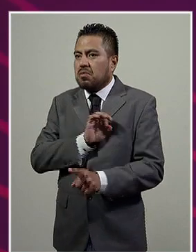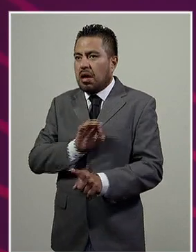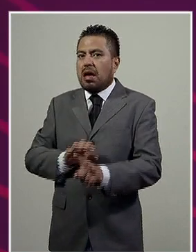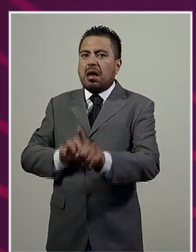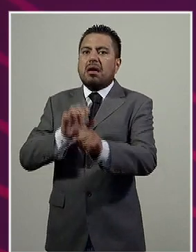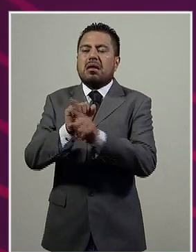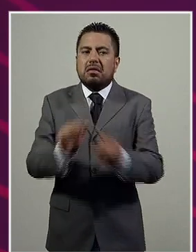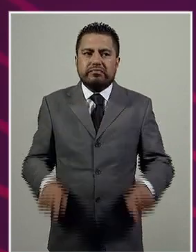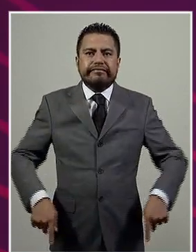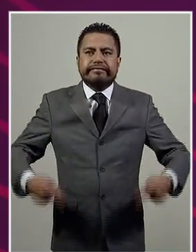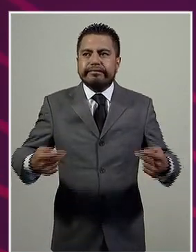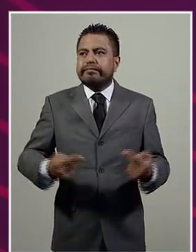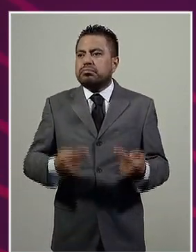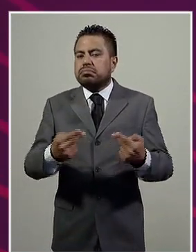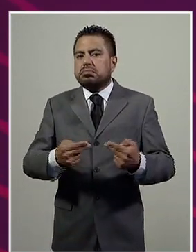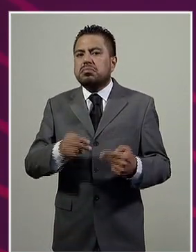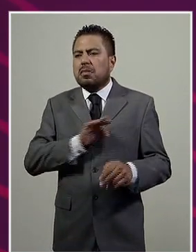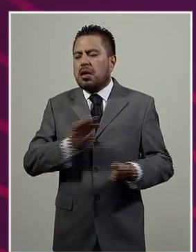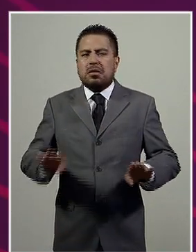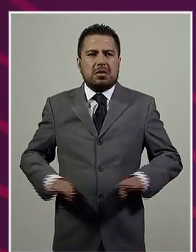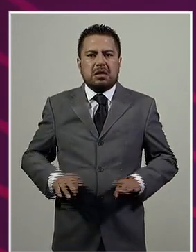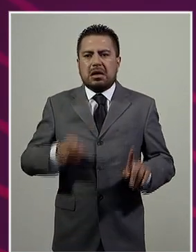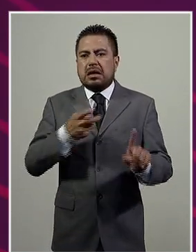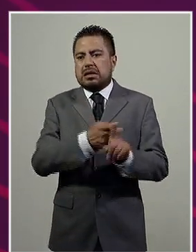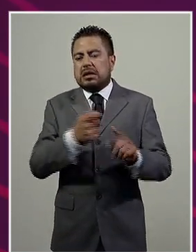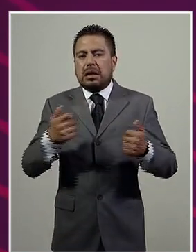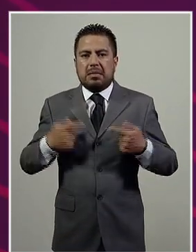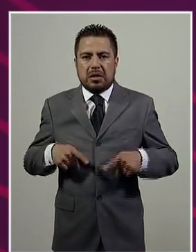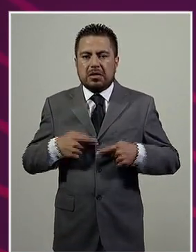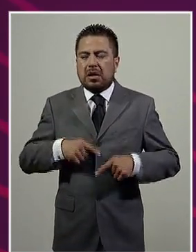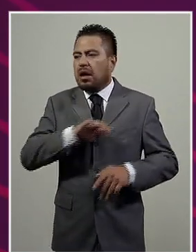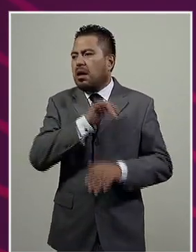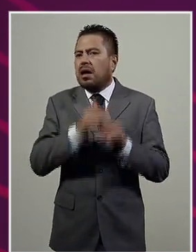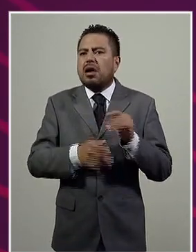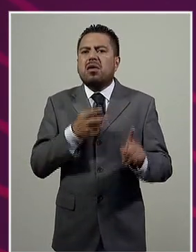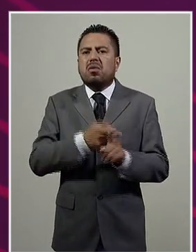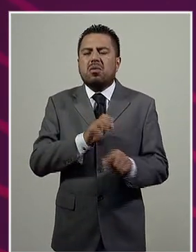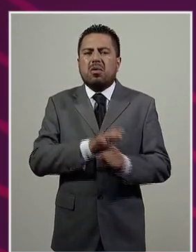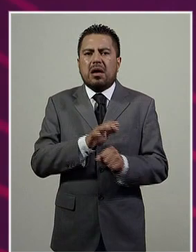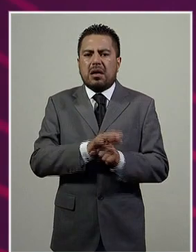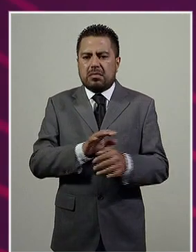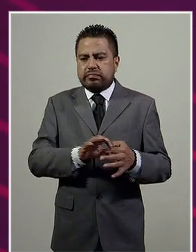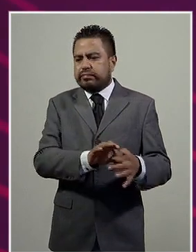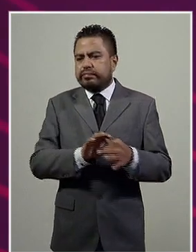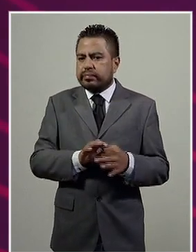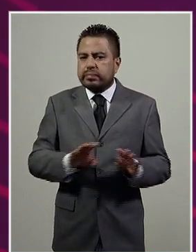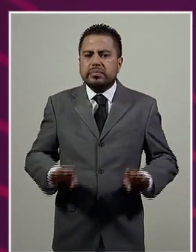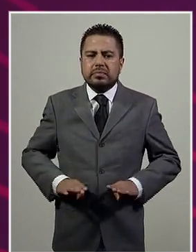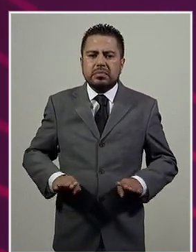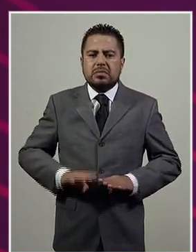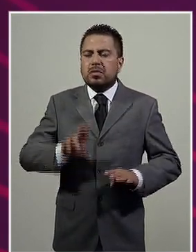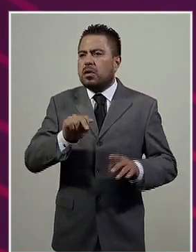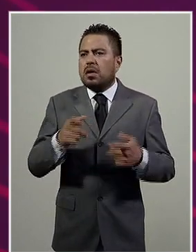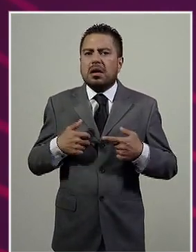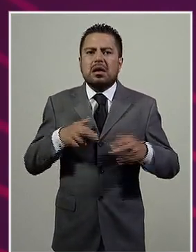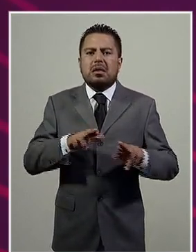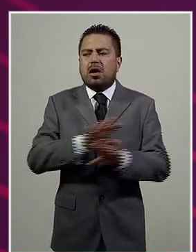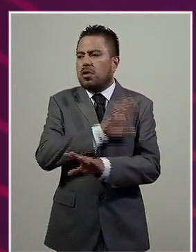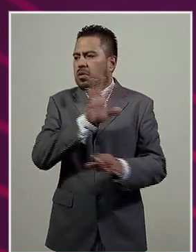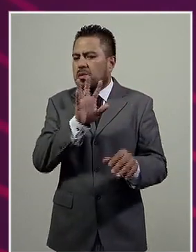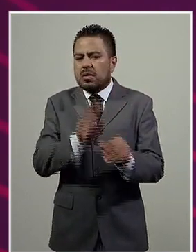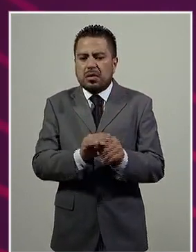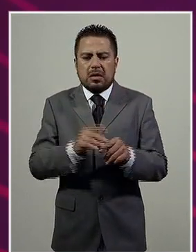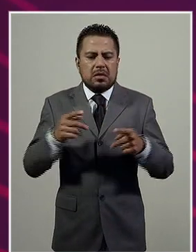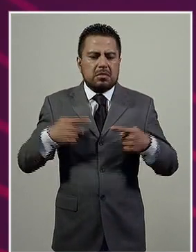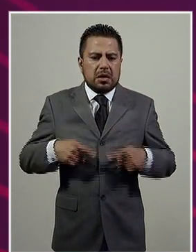¿no? Que se identifican con esa persona, ¿no? Que al final, como dijiste, es una cuestión de pertenencia y el no tener representadas a todos tipos